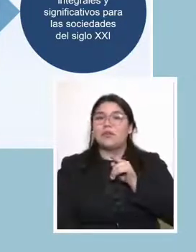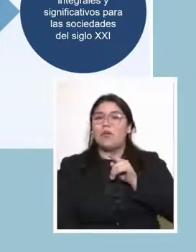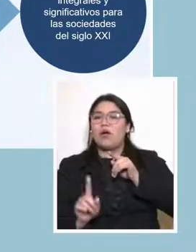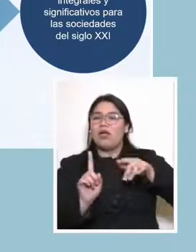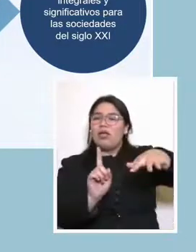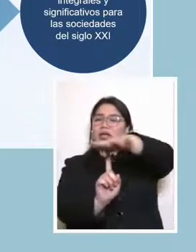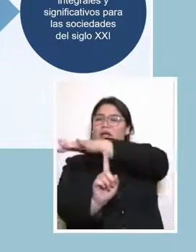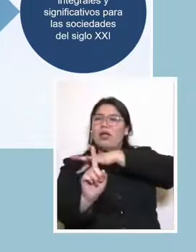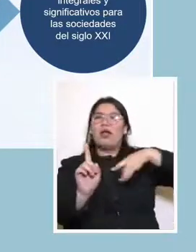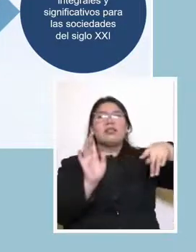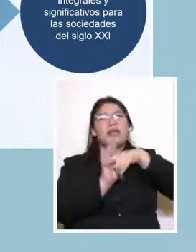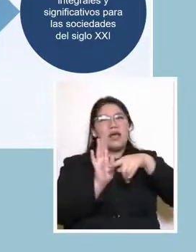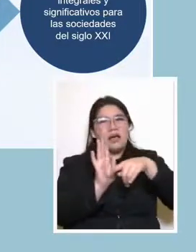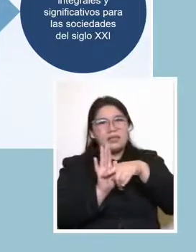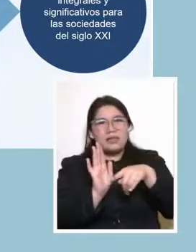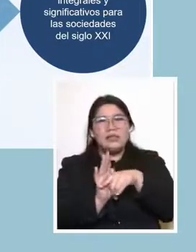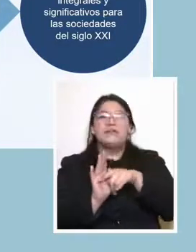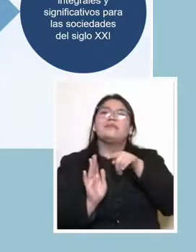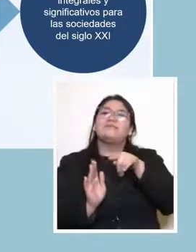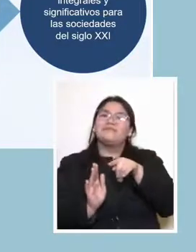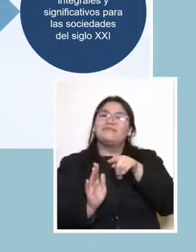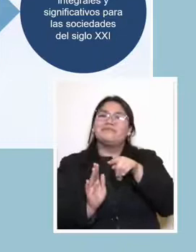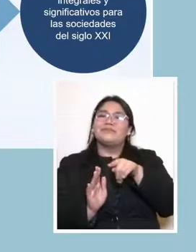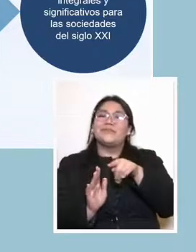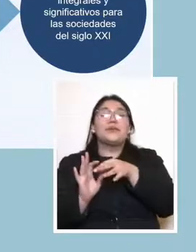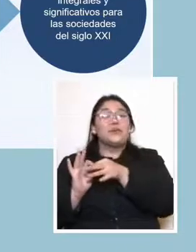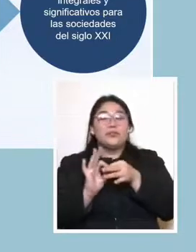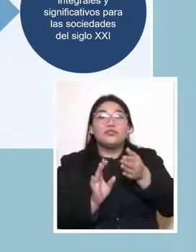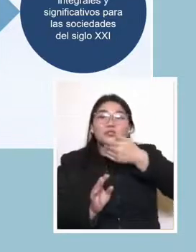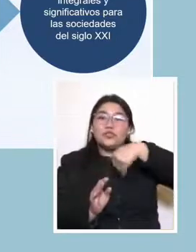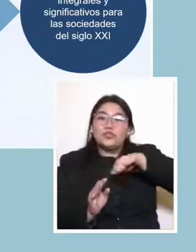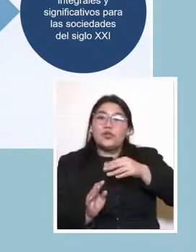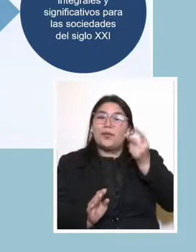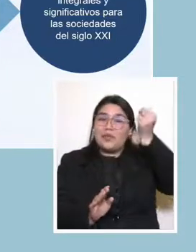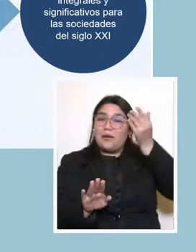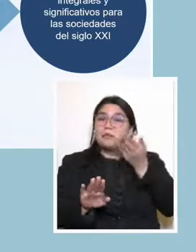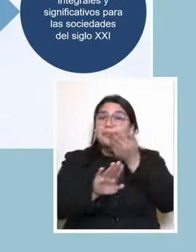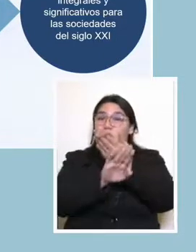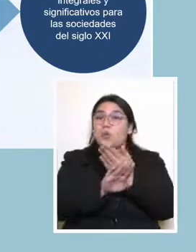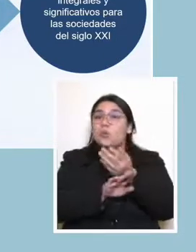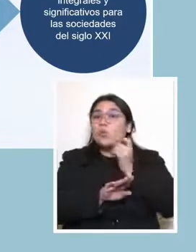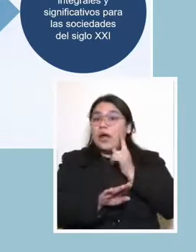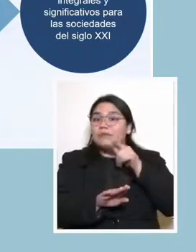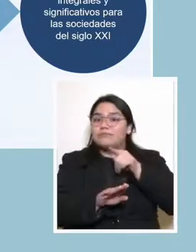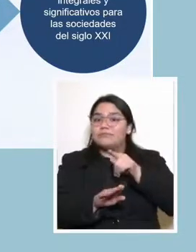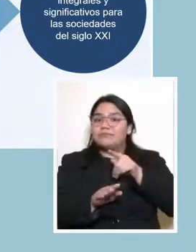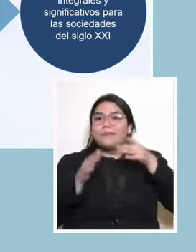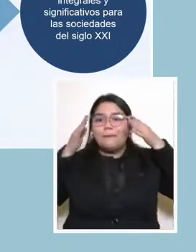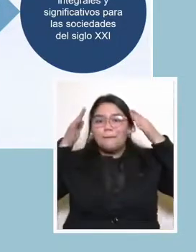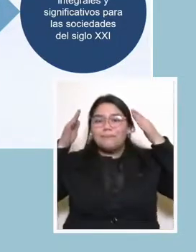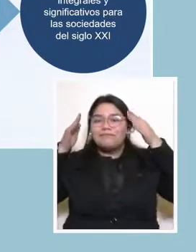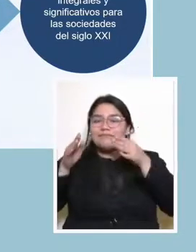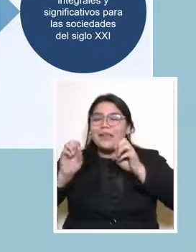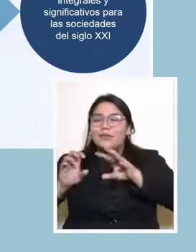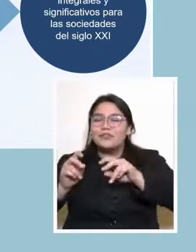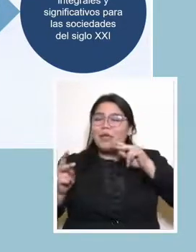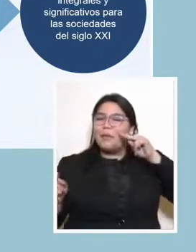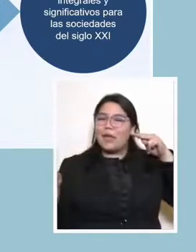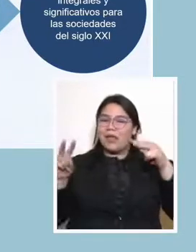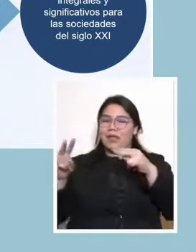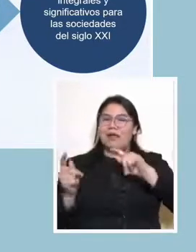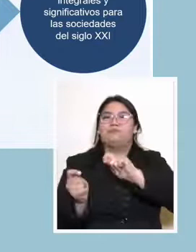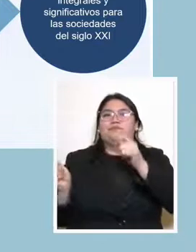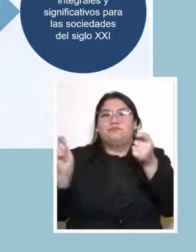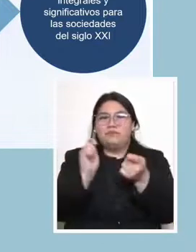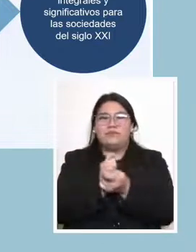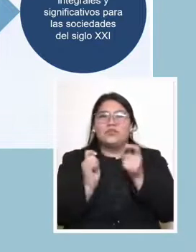negativas o elementos estresores. Por eso que hemos propuesto, ¿no es cierto?, avanzar en ese cambio de paradigma. ¿En qué se va a traducir entonces?